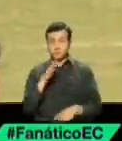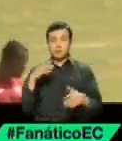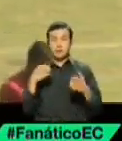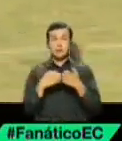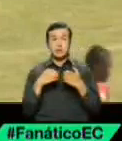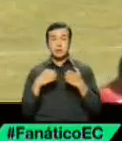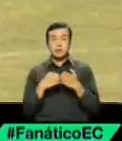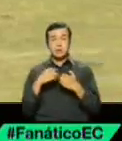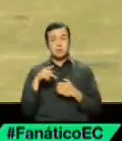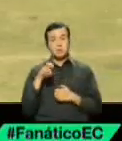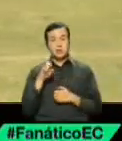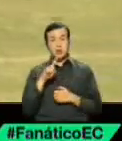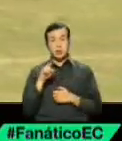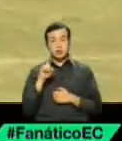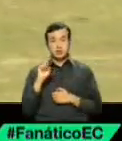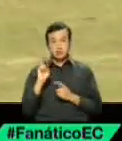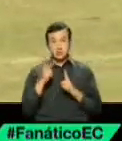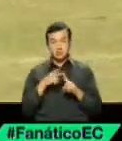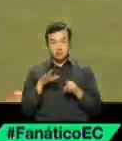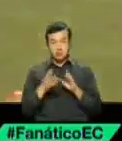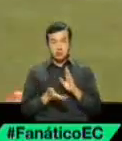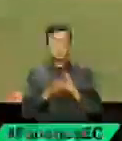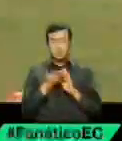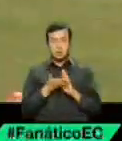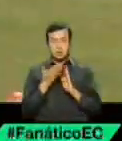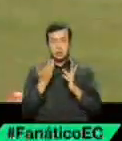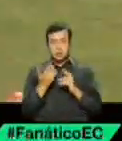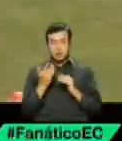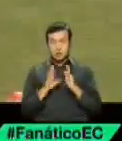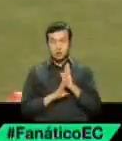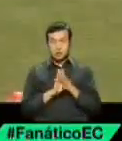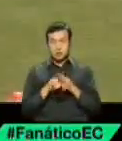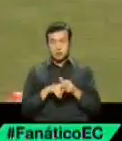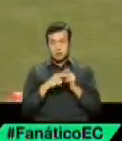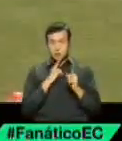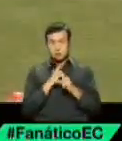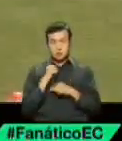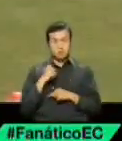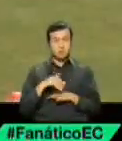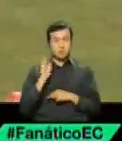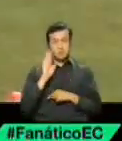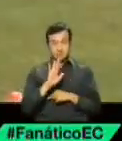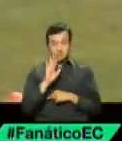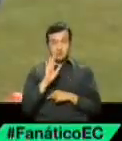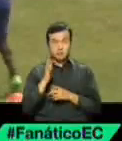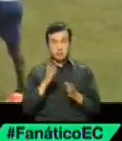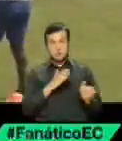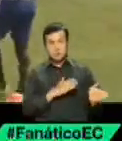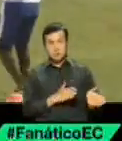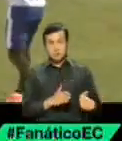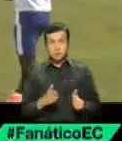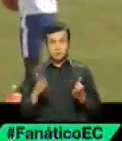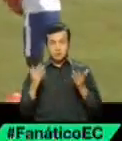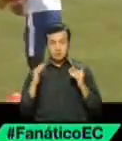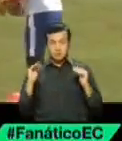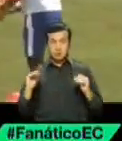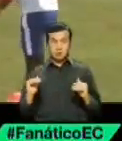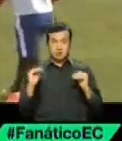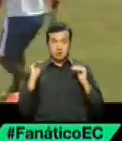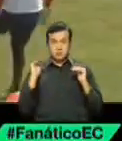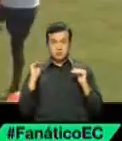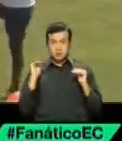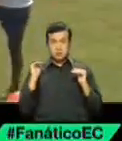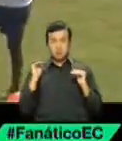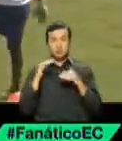de Páez que parecía recuperarse en el segundo semestre del año cuando había arrancado auspiciosamente y sobre todo se había metido a instancias superiores de